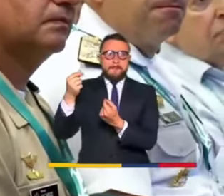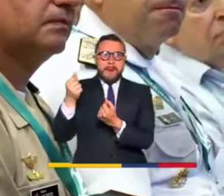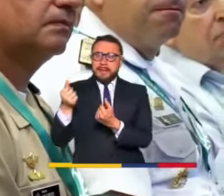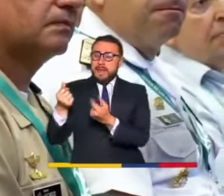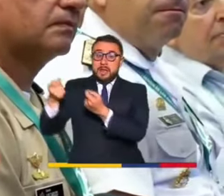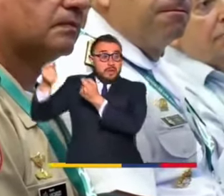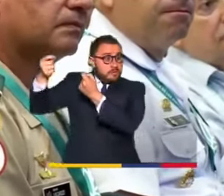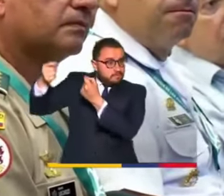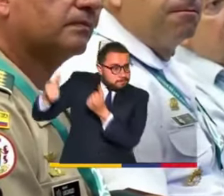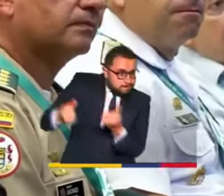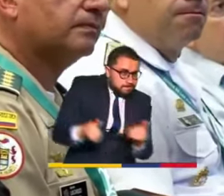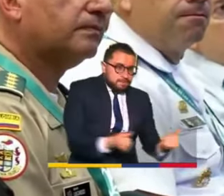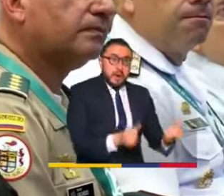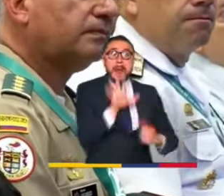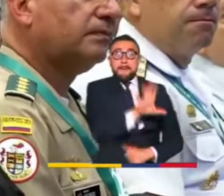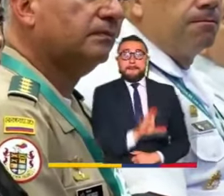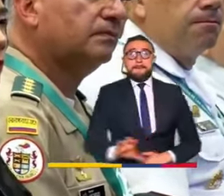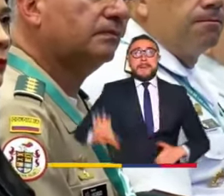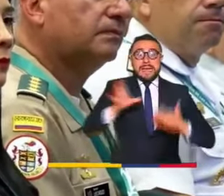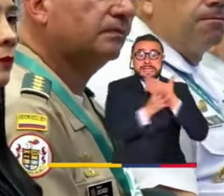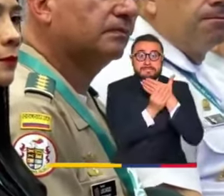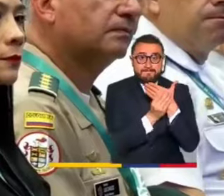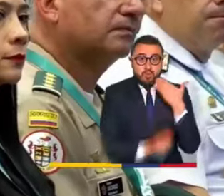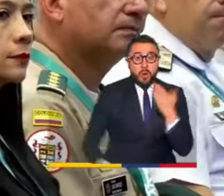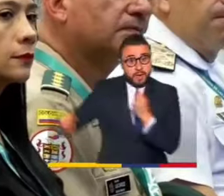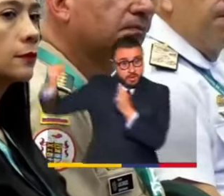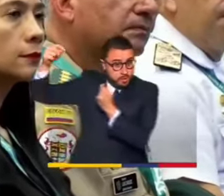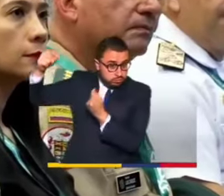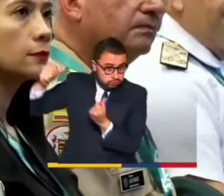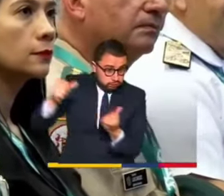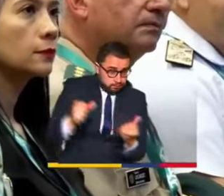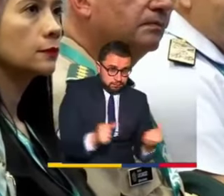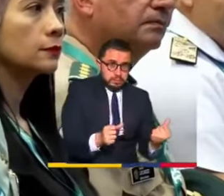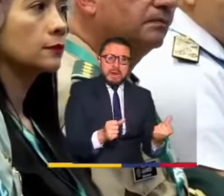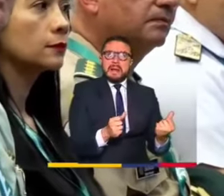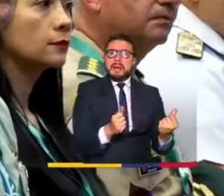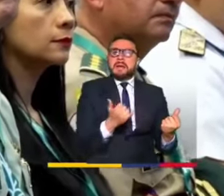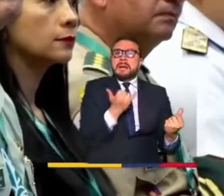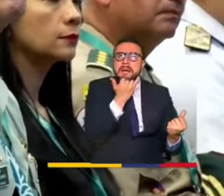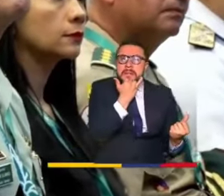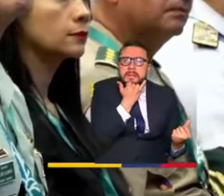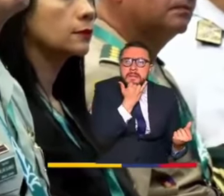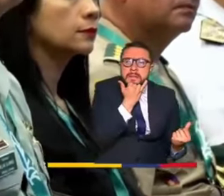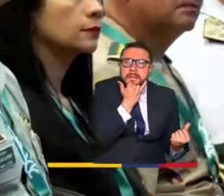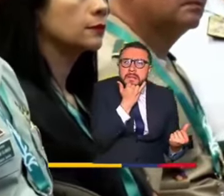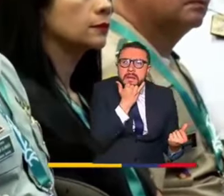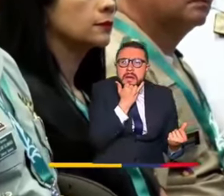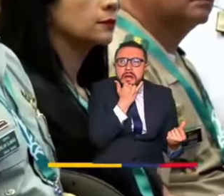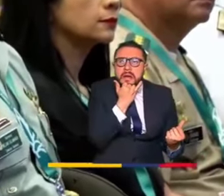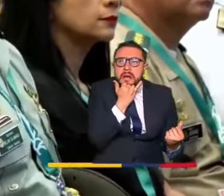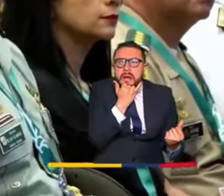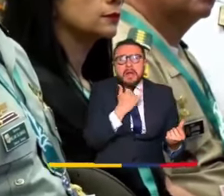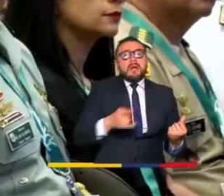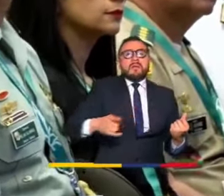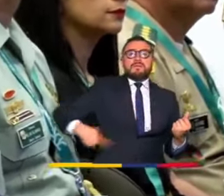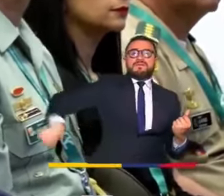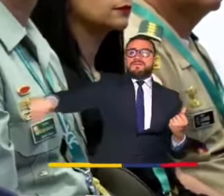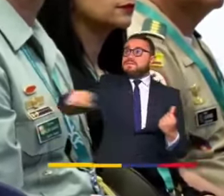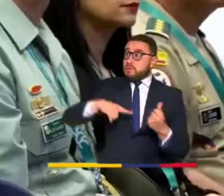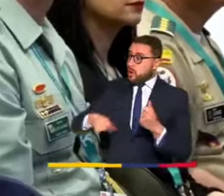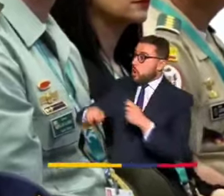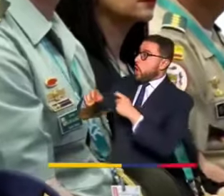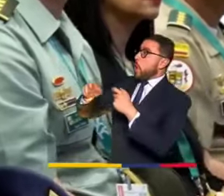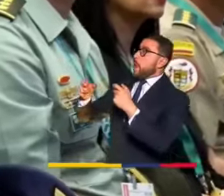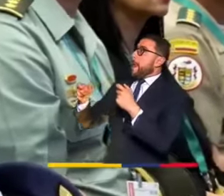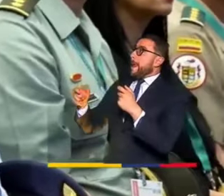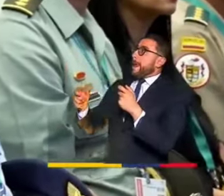las economías de los países pobres, dejarán a la humanidad sin los instrumentos para superar la crisis